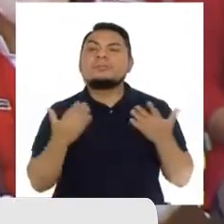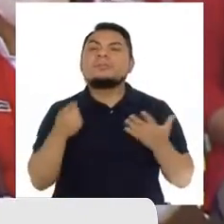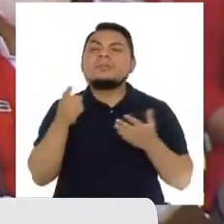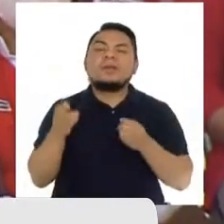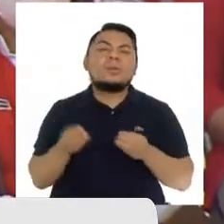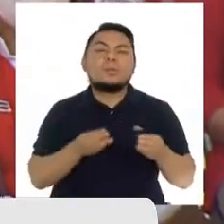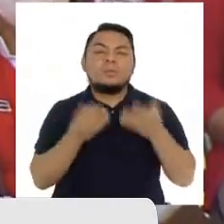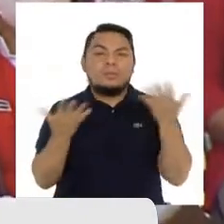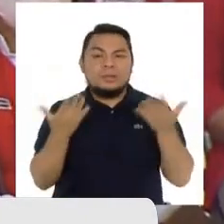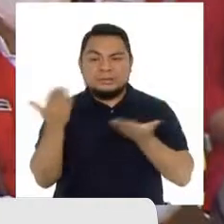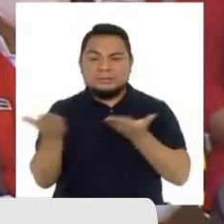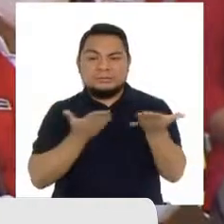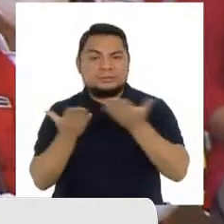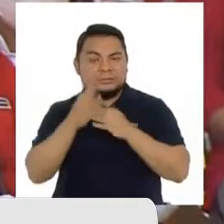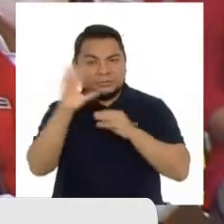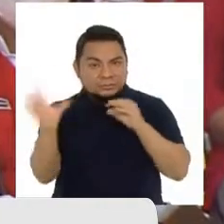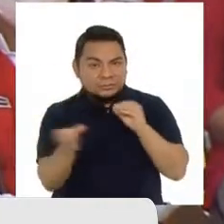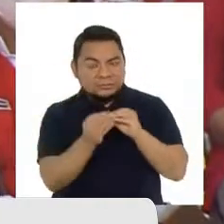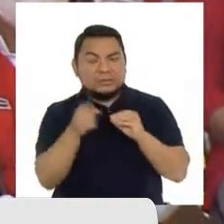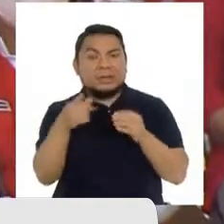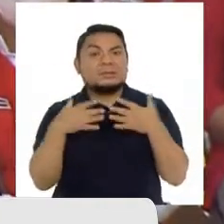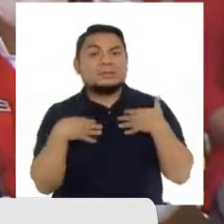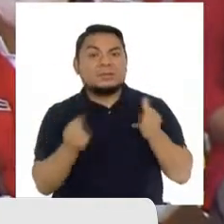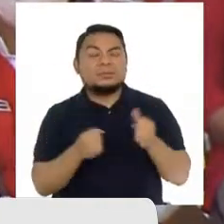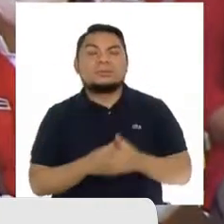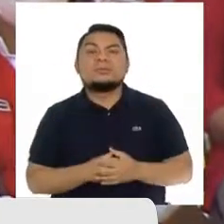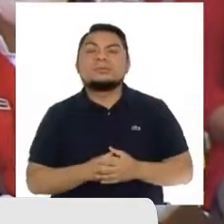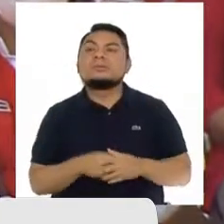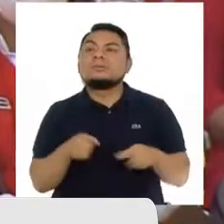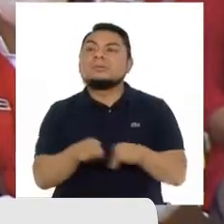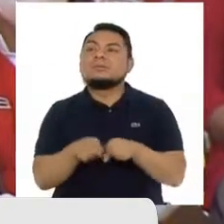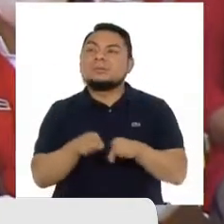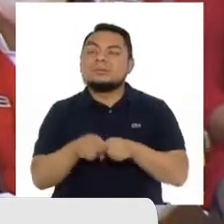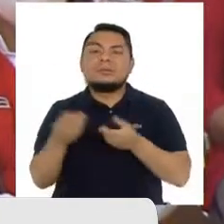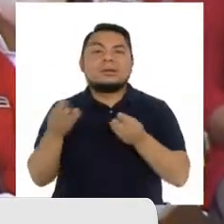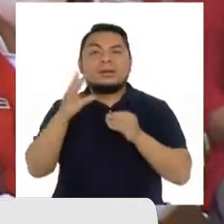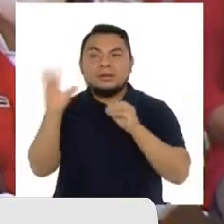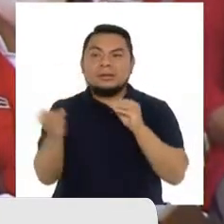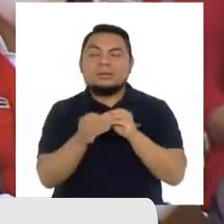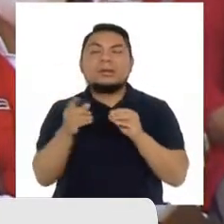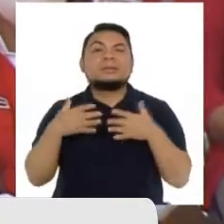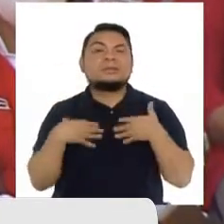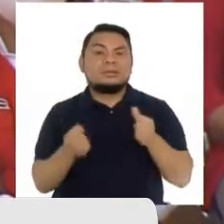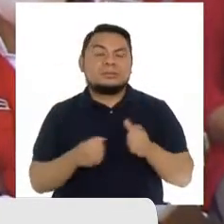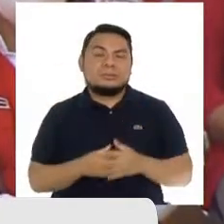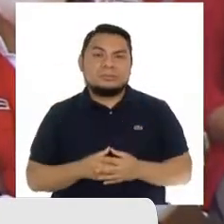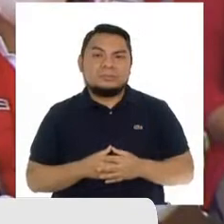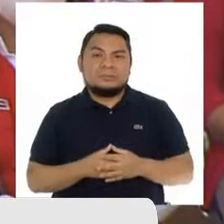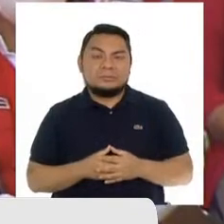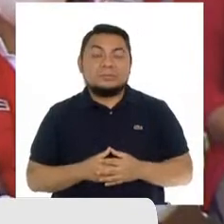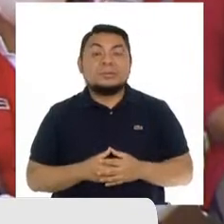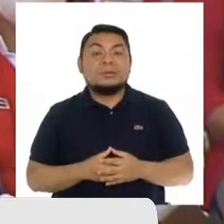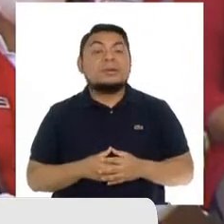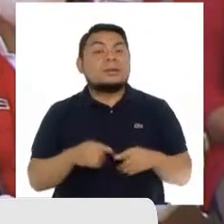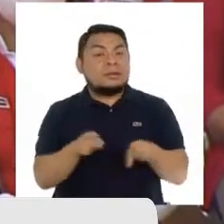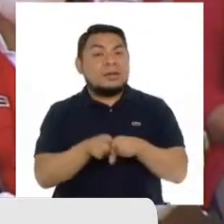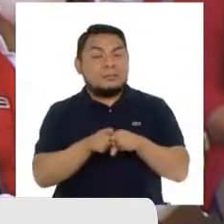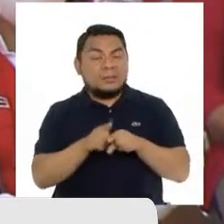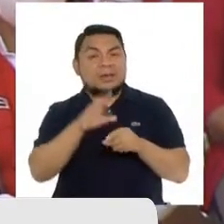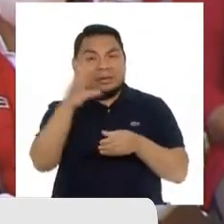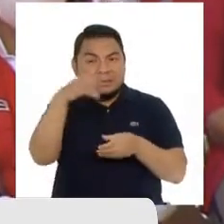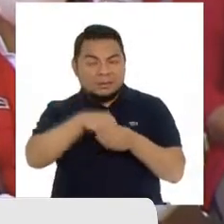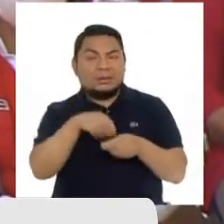modalidades de servicios complementarios en salud y prestaciones adicionales en salud incluyendo la reapertura